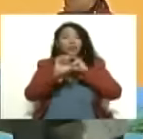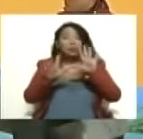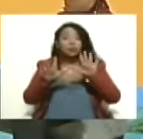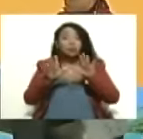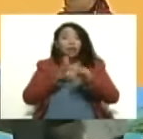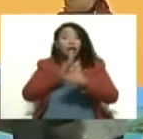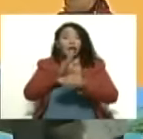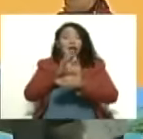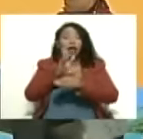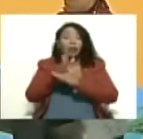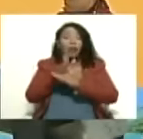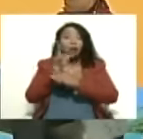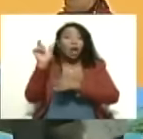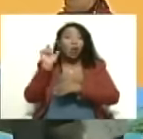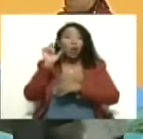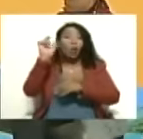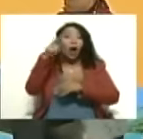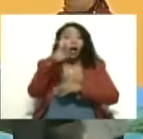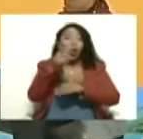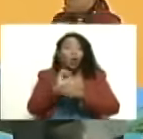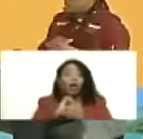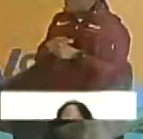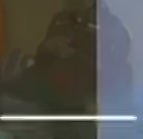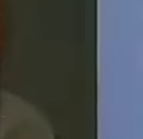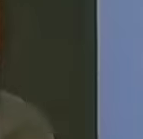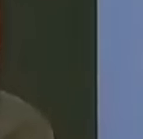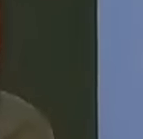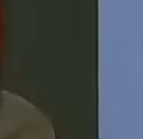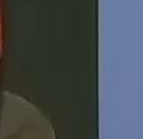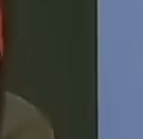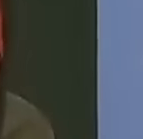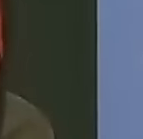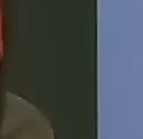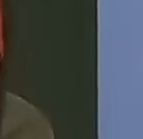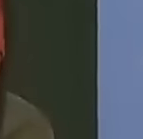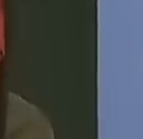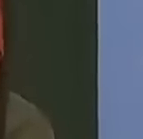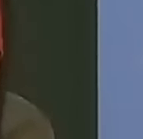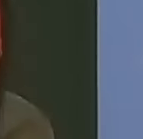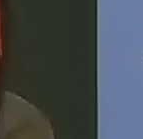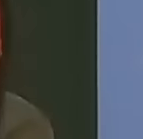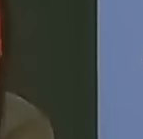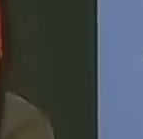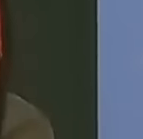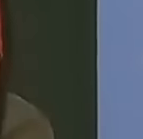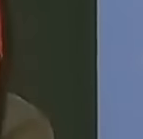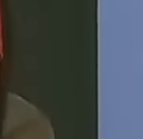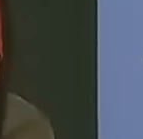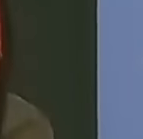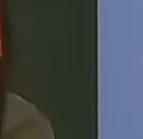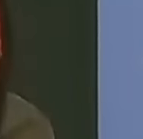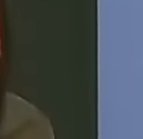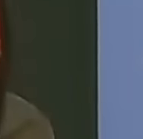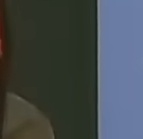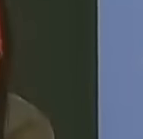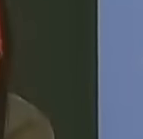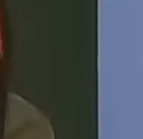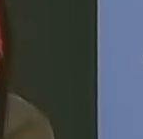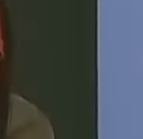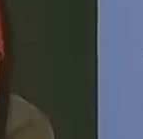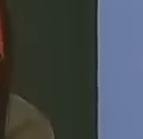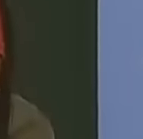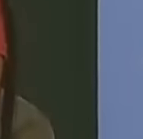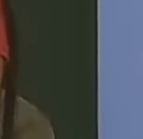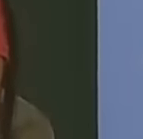calabozo y en tucupita el domingo 19 en guanare y en maturín el lunes estaremos en barinas y